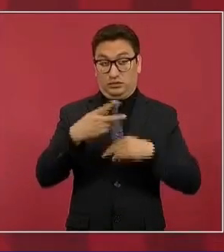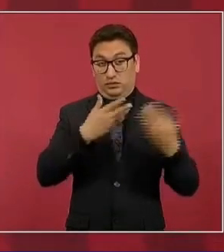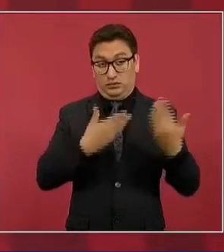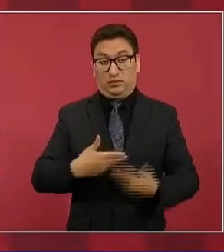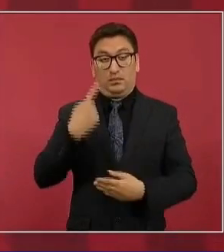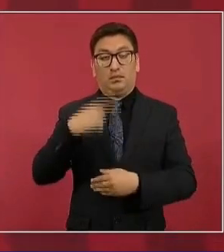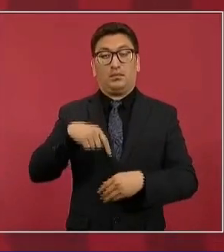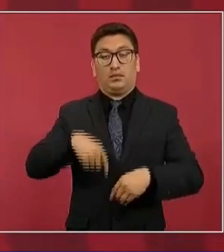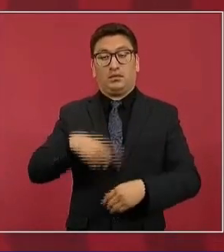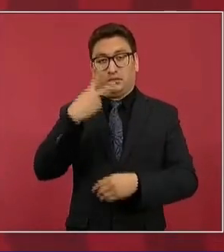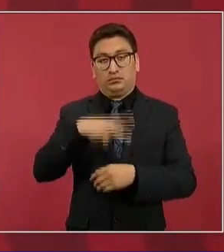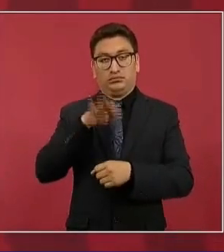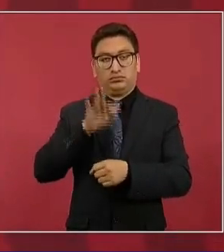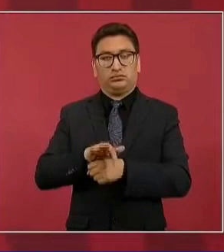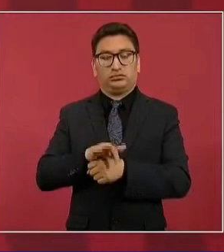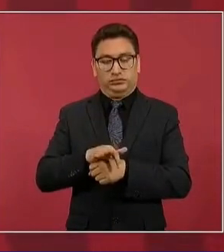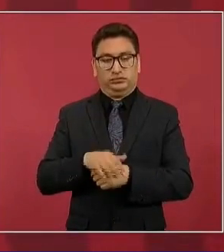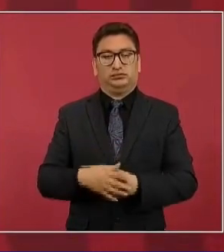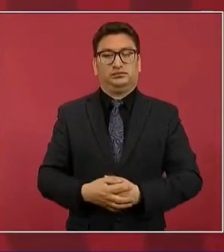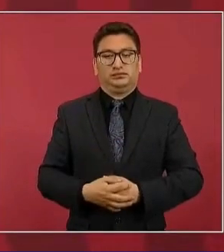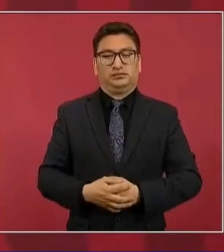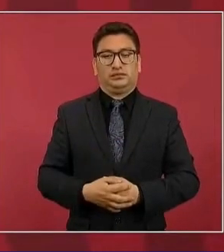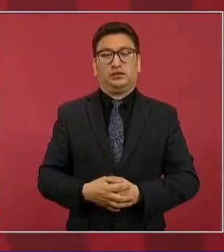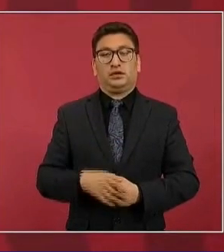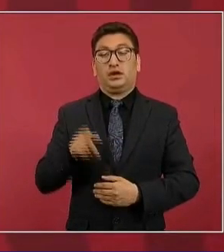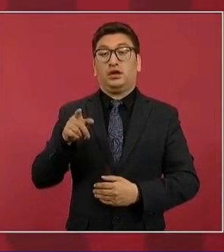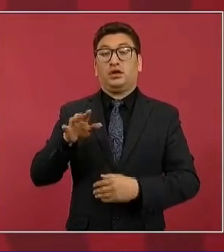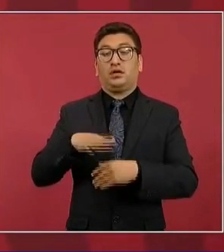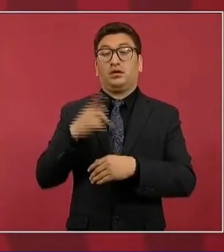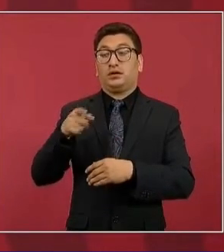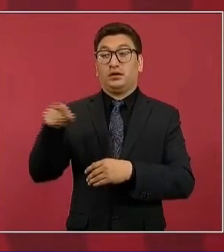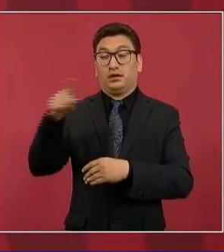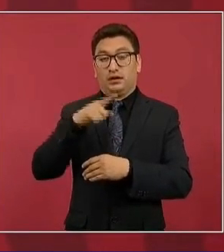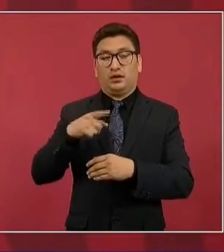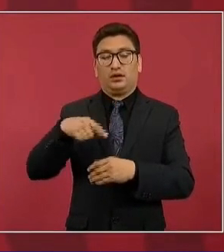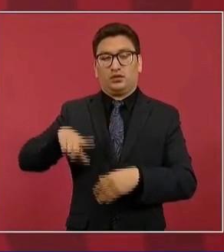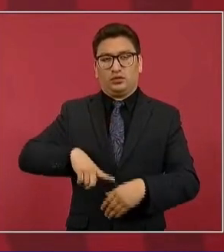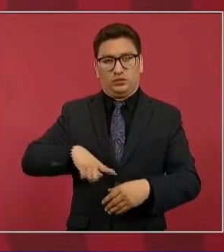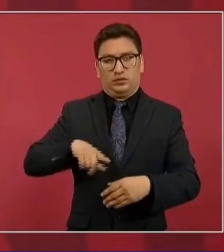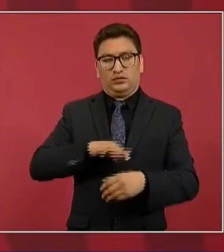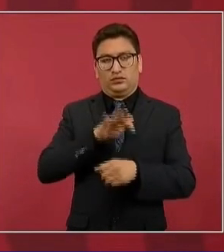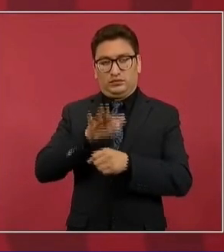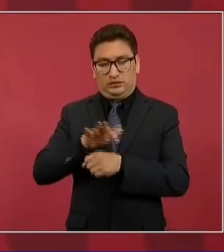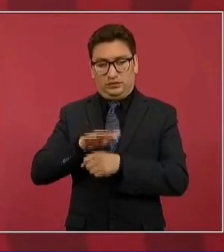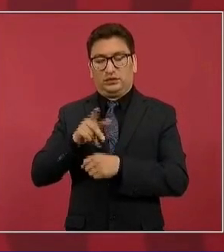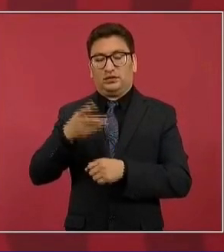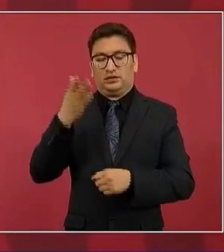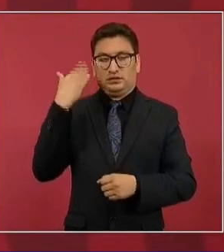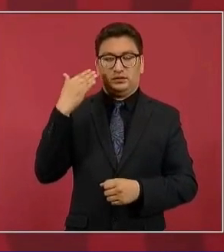República y se les dio protección en el gobierno de General Lázaro Cárdenas,